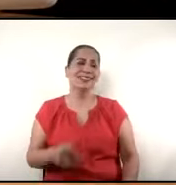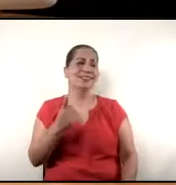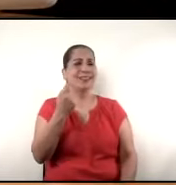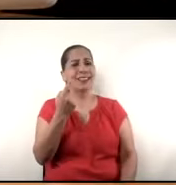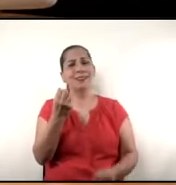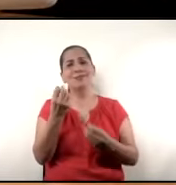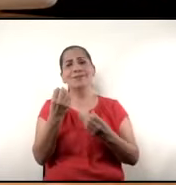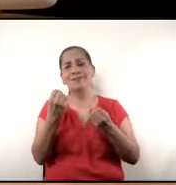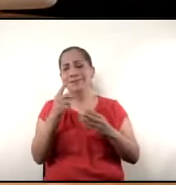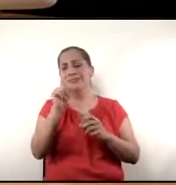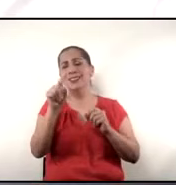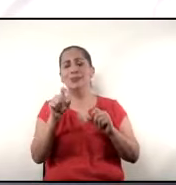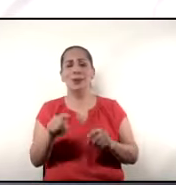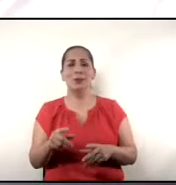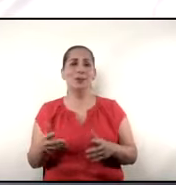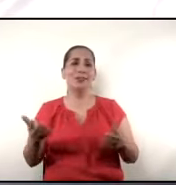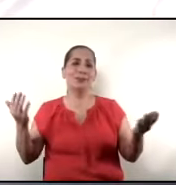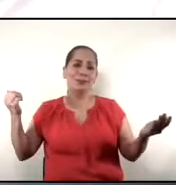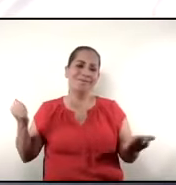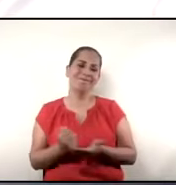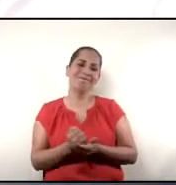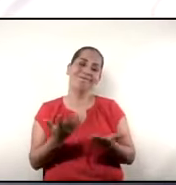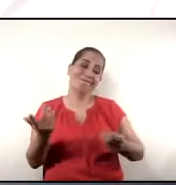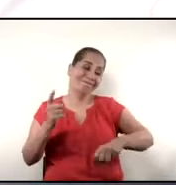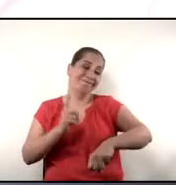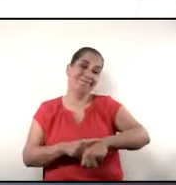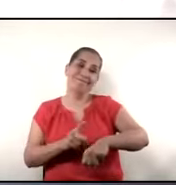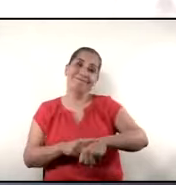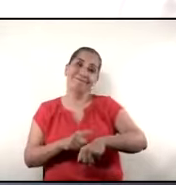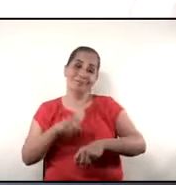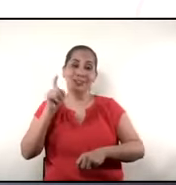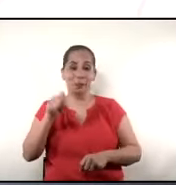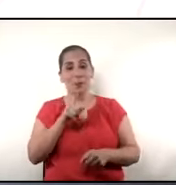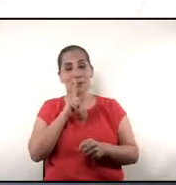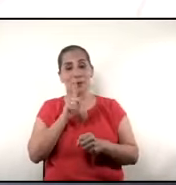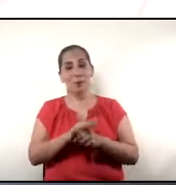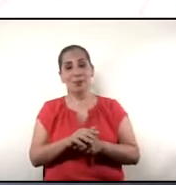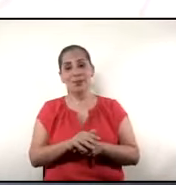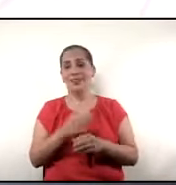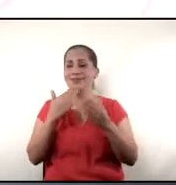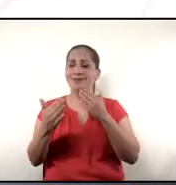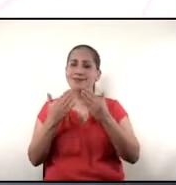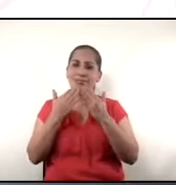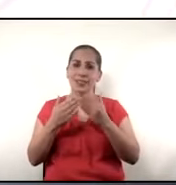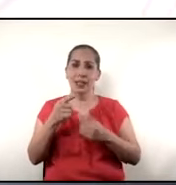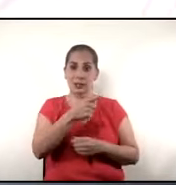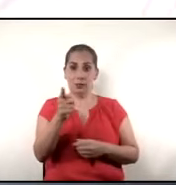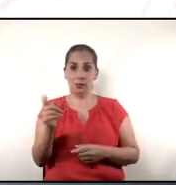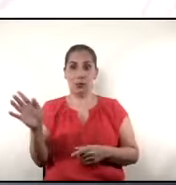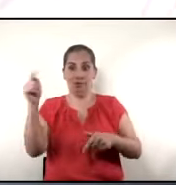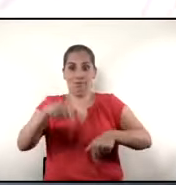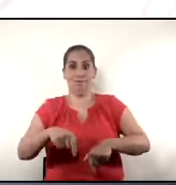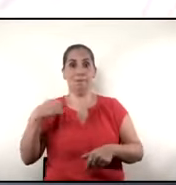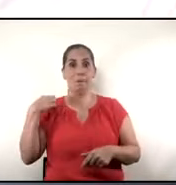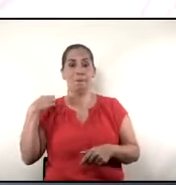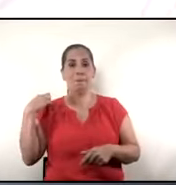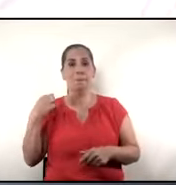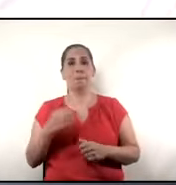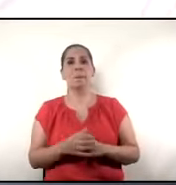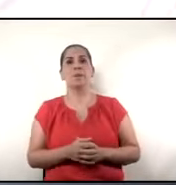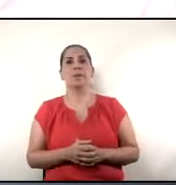preguntas, pero bueno, al final el tiempo es tiempo y tenemos que cumplirlo. Quiero agradecerle mucho que haya tenido esta invitación.